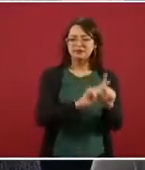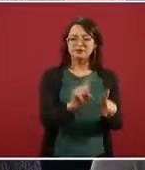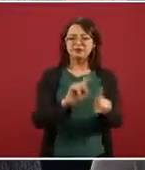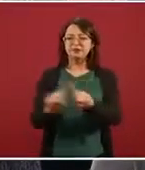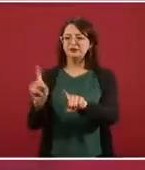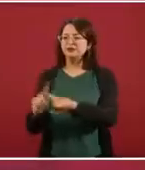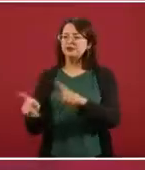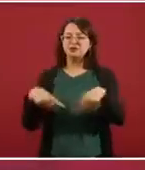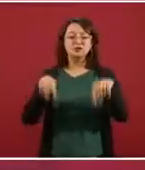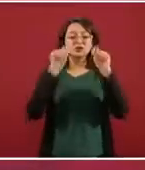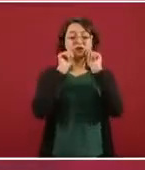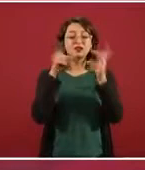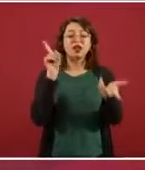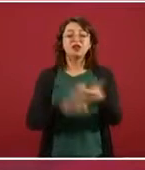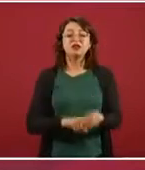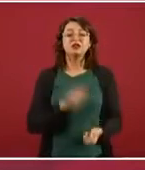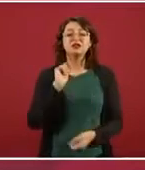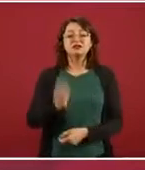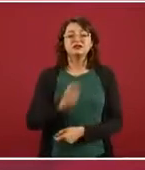veneno,